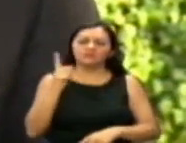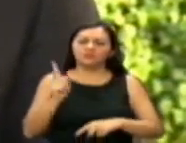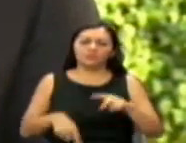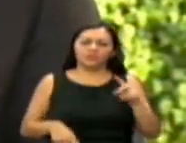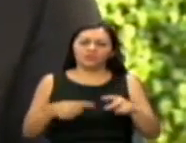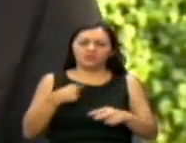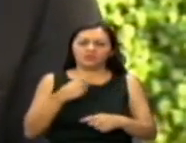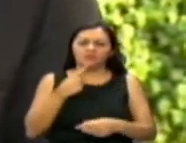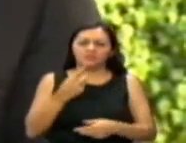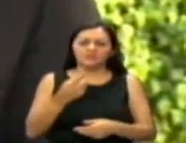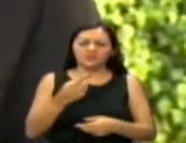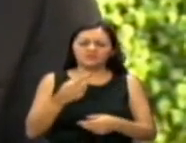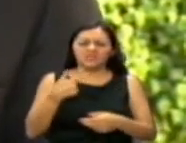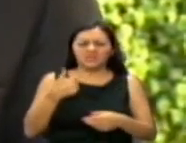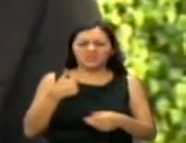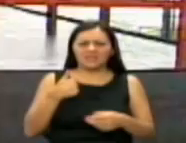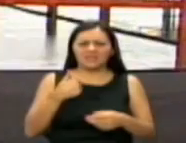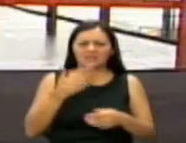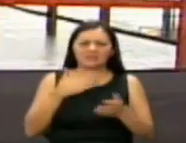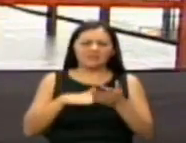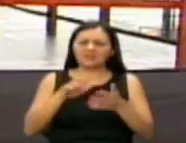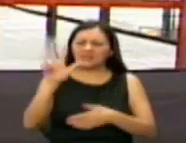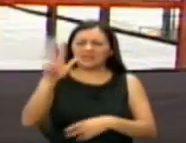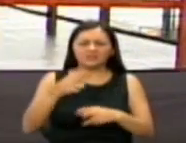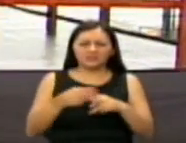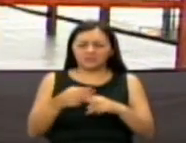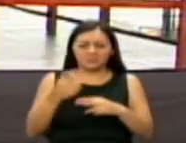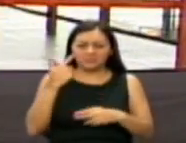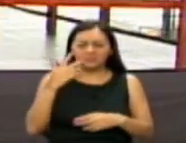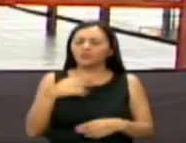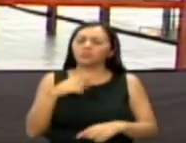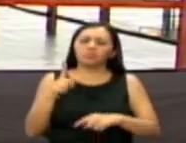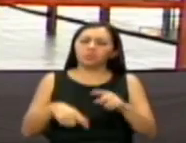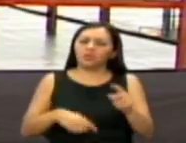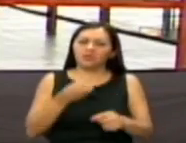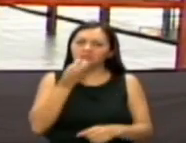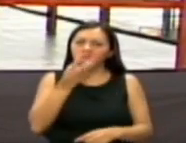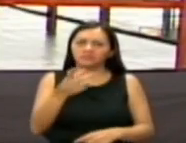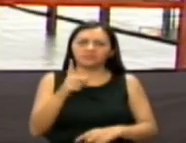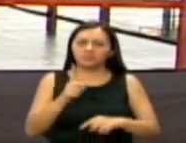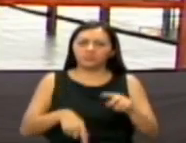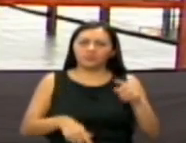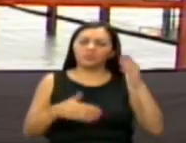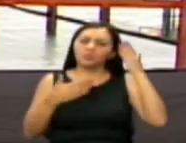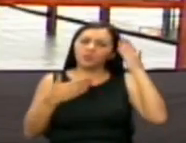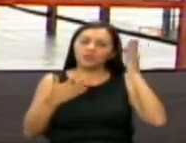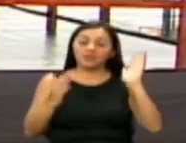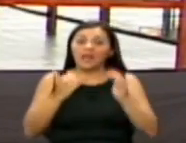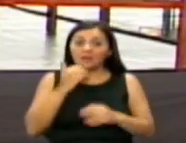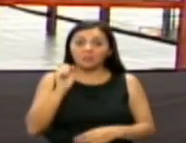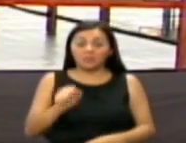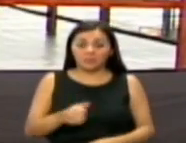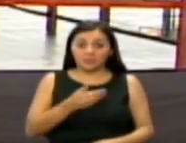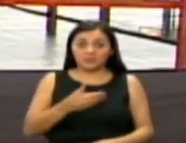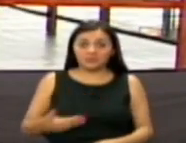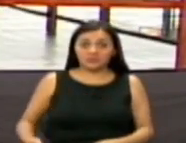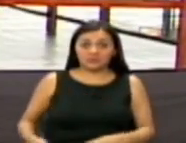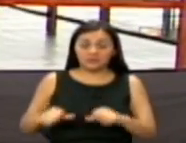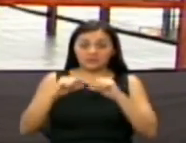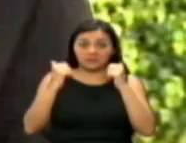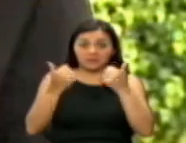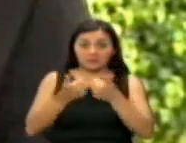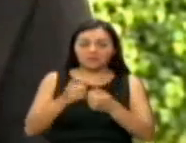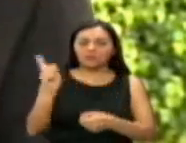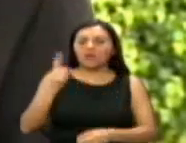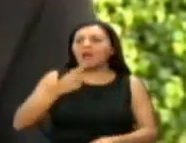pero tenemos cuadros de sobra. Por ejemplo, 3 nombres. Ya le dije que no le puedo anticipar por estrategia política. ¿Puede ser Gabriela Rivadeneira de pronto? Si no, empezará